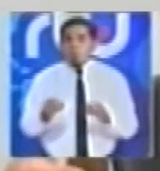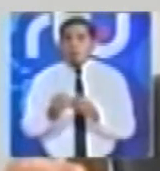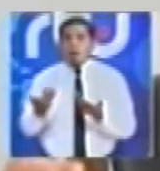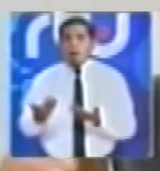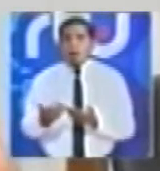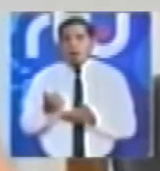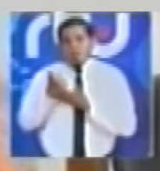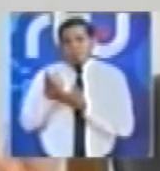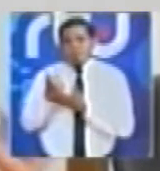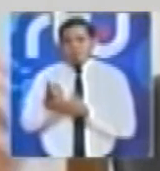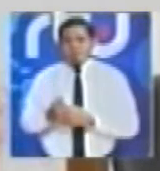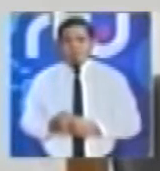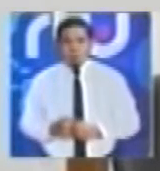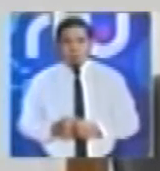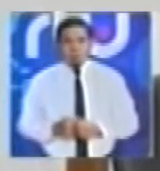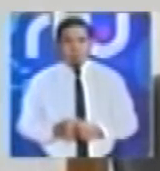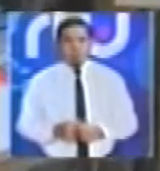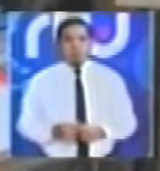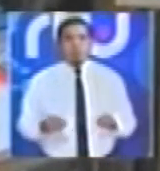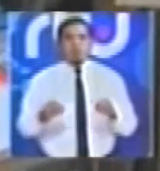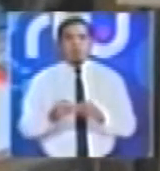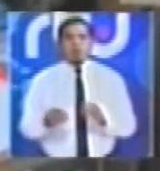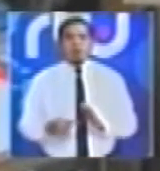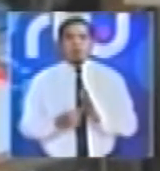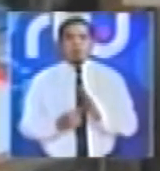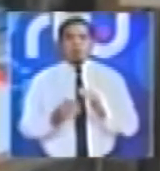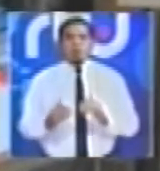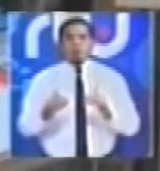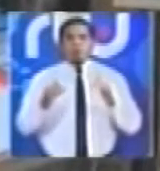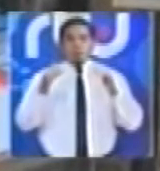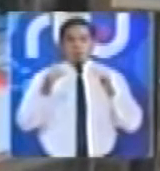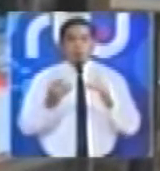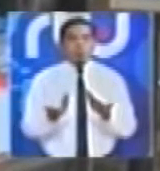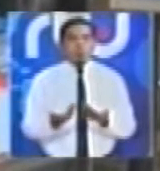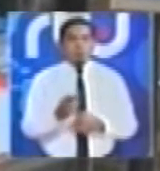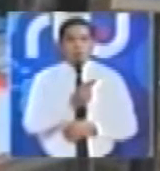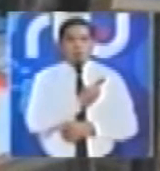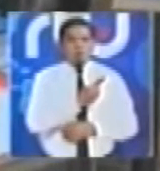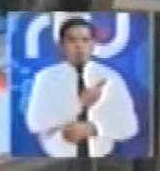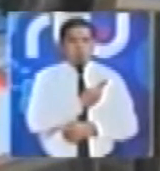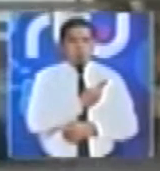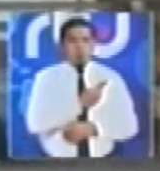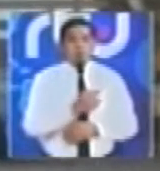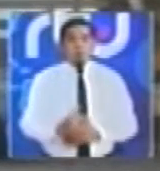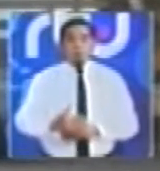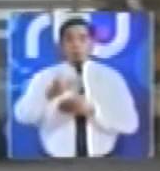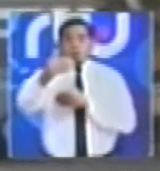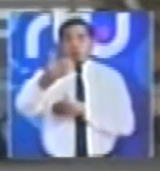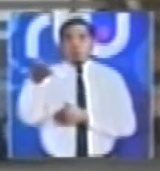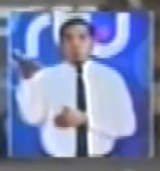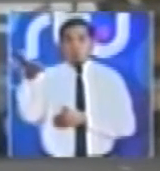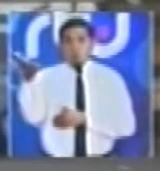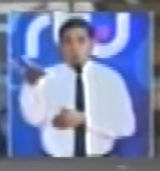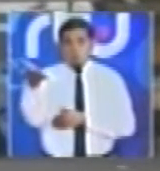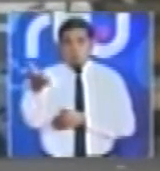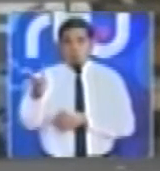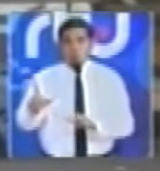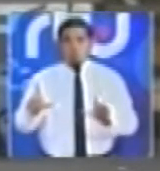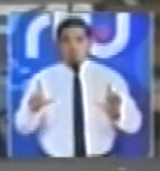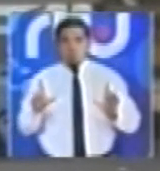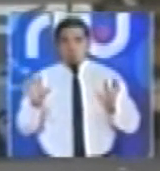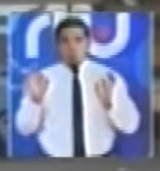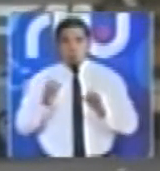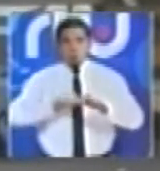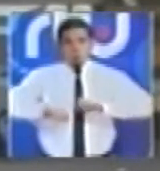afirmativa. También se modificará el criterio de categorización de las universidades. Se amplía el plazo para los docentes titulares obtengan sus